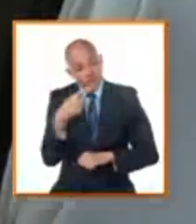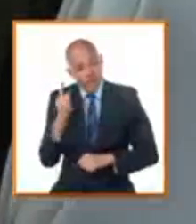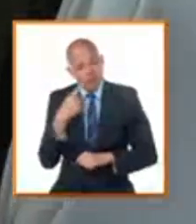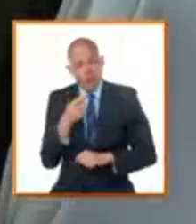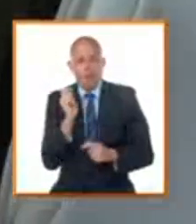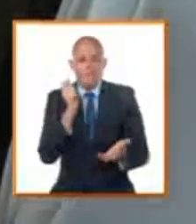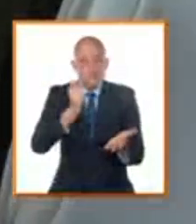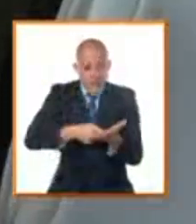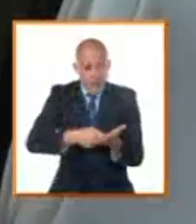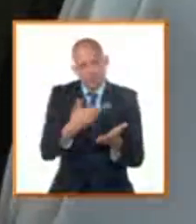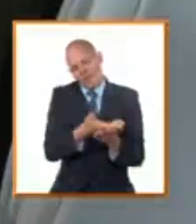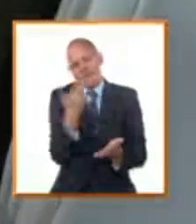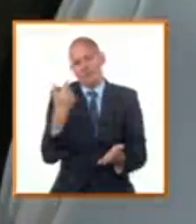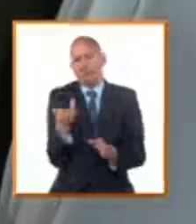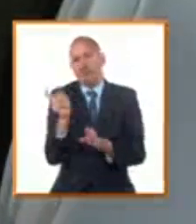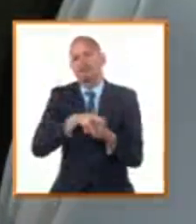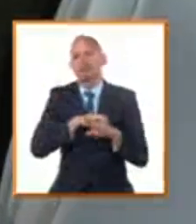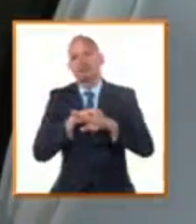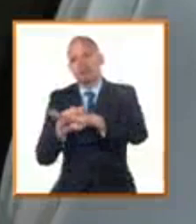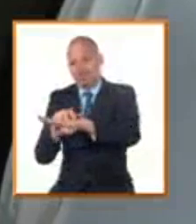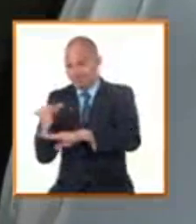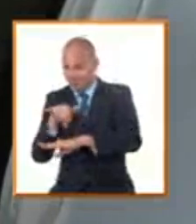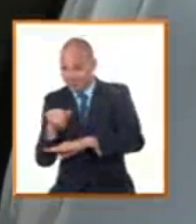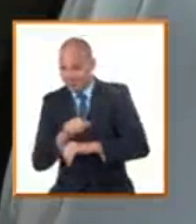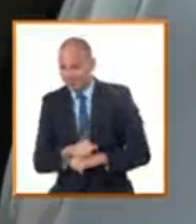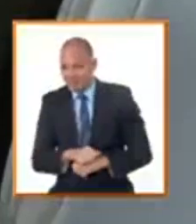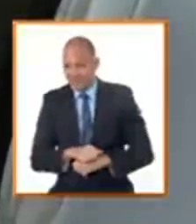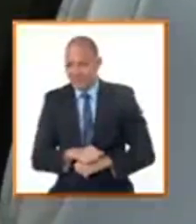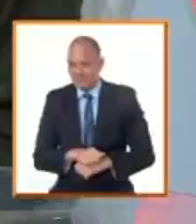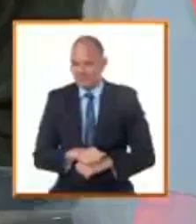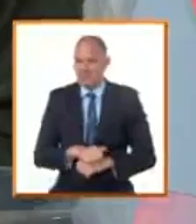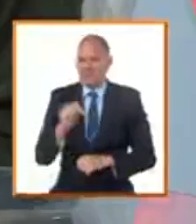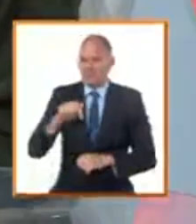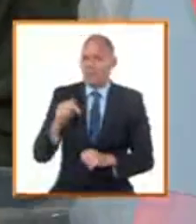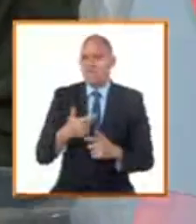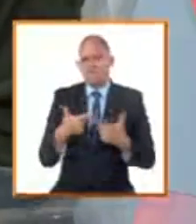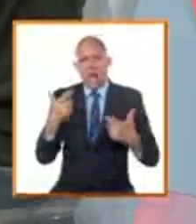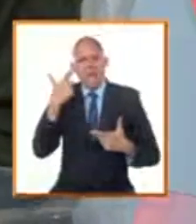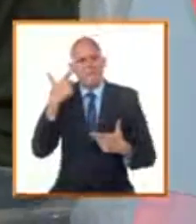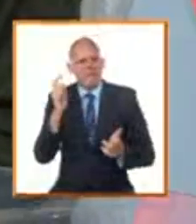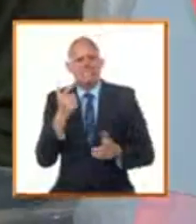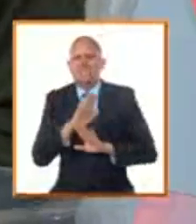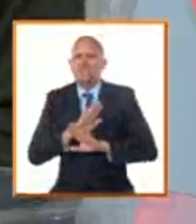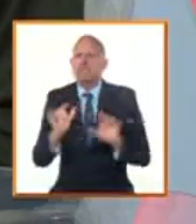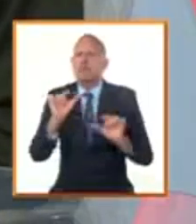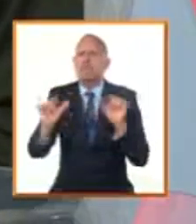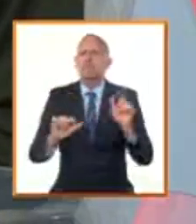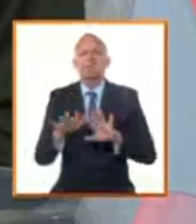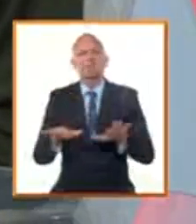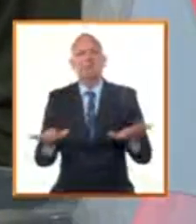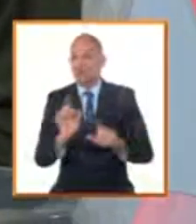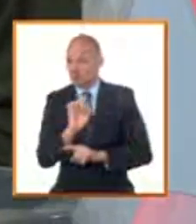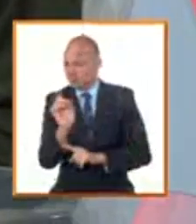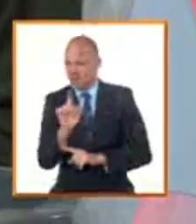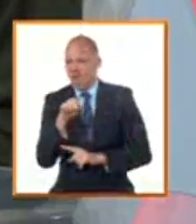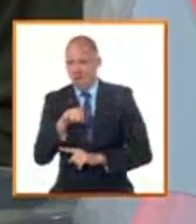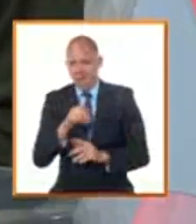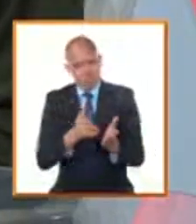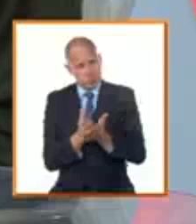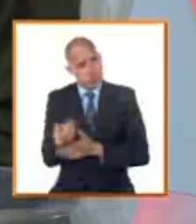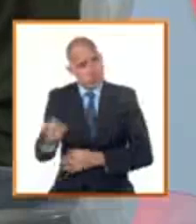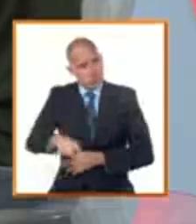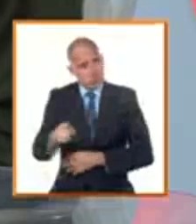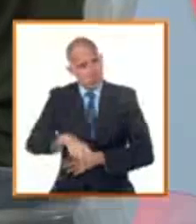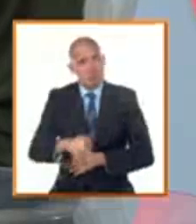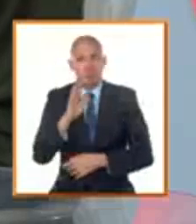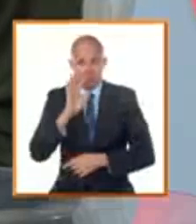de emigrados cubanos y extranjeros con introducir drogas al territorio nacional. El material lo expresaba. Para ello continúan